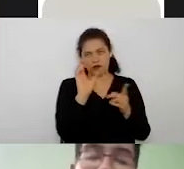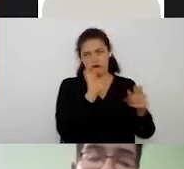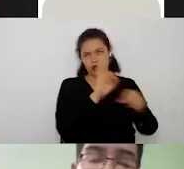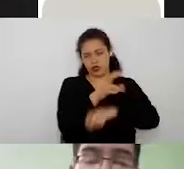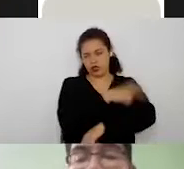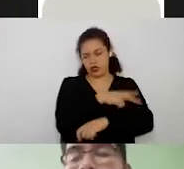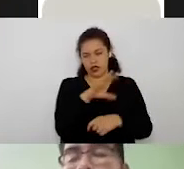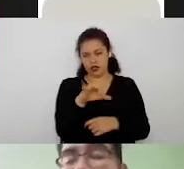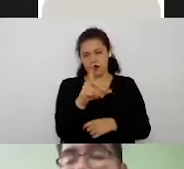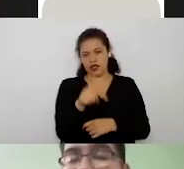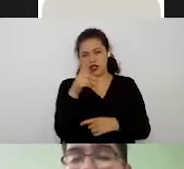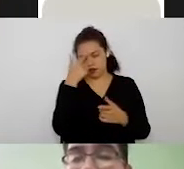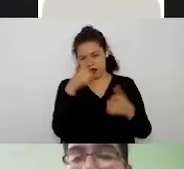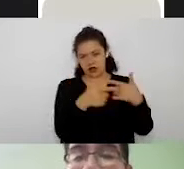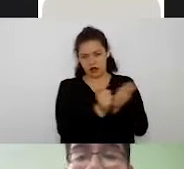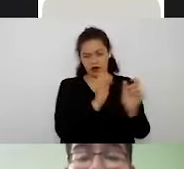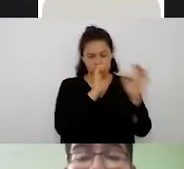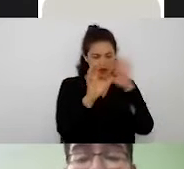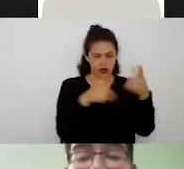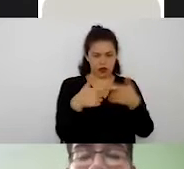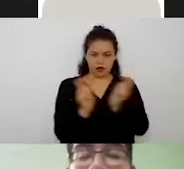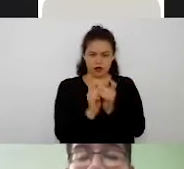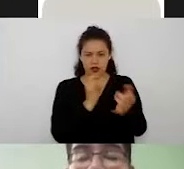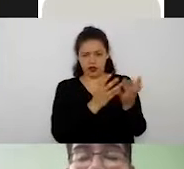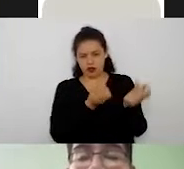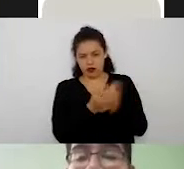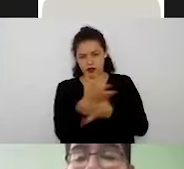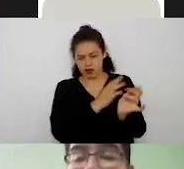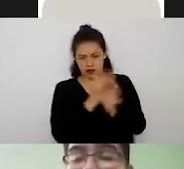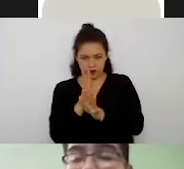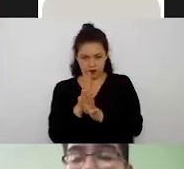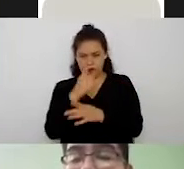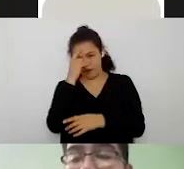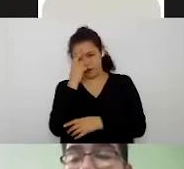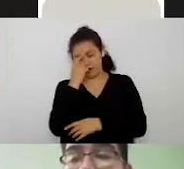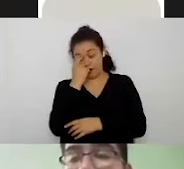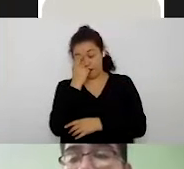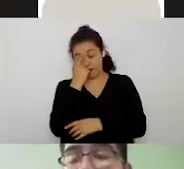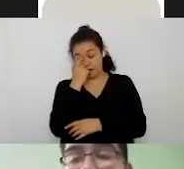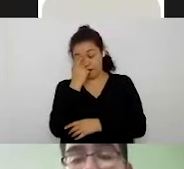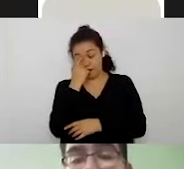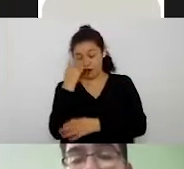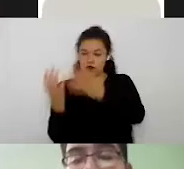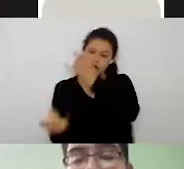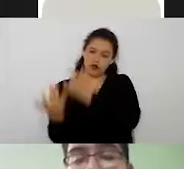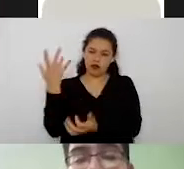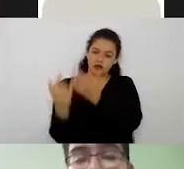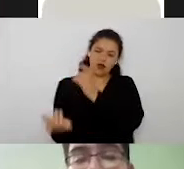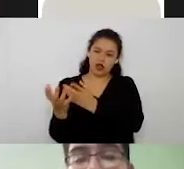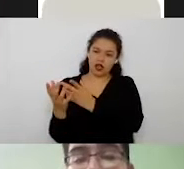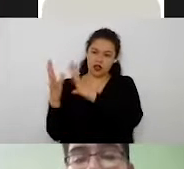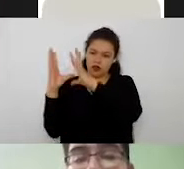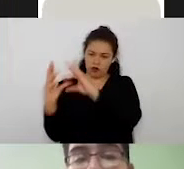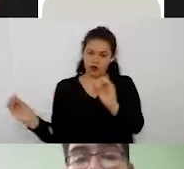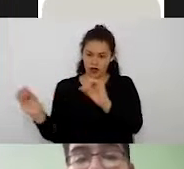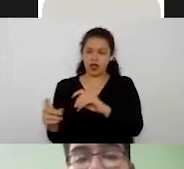de Comunicación, la Brigada de Evacuación y Repliegue, la Brigada de Prevención y Combate de Incendios y